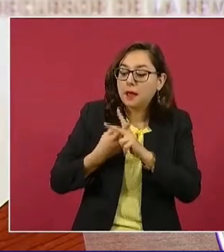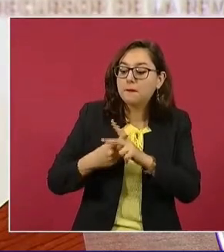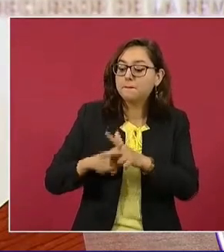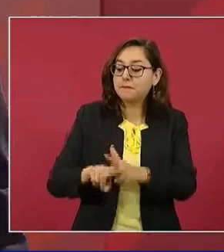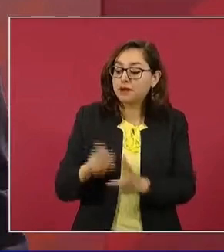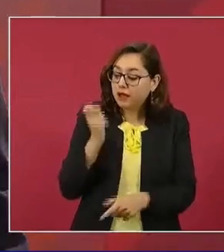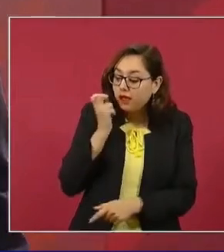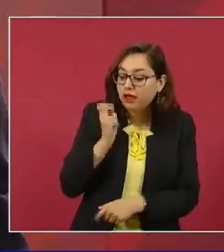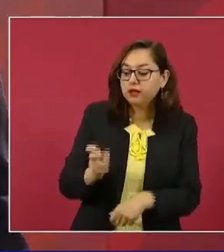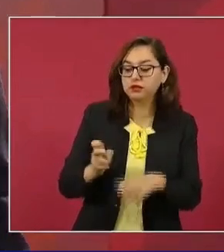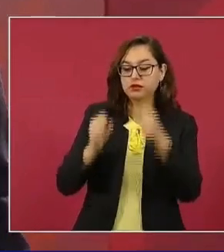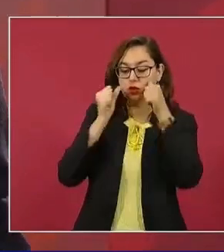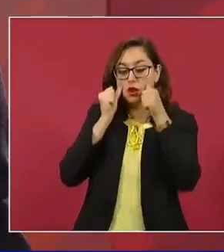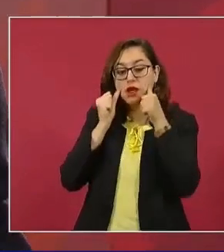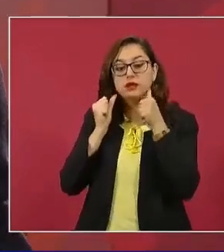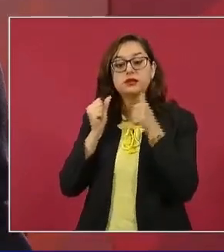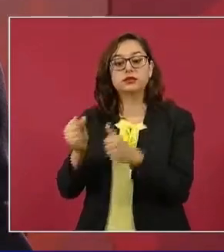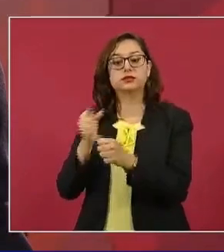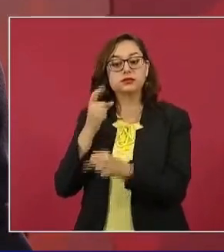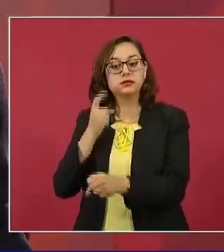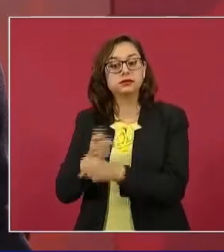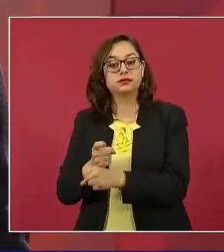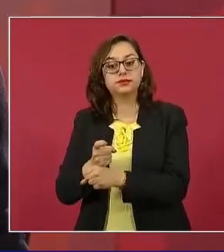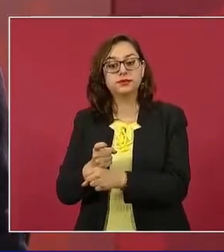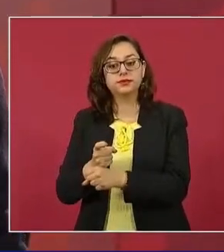que originan la violencia.